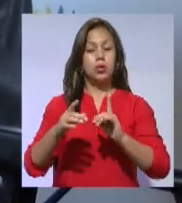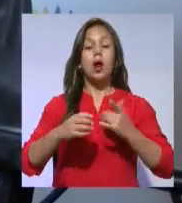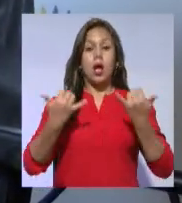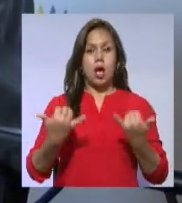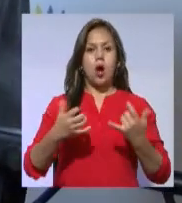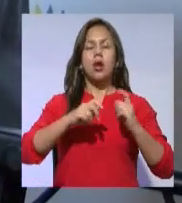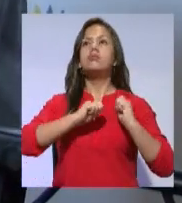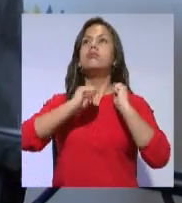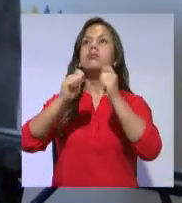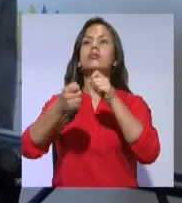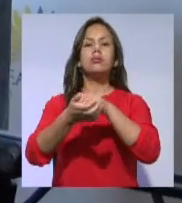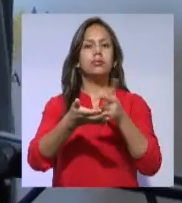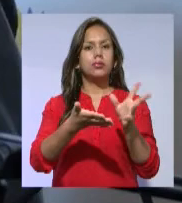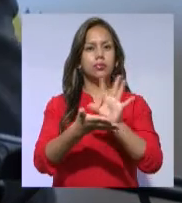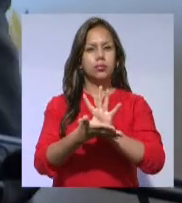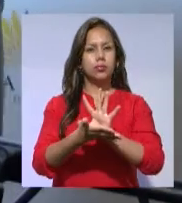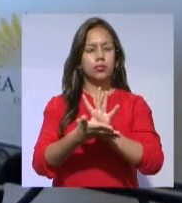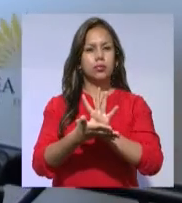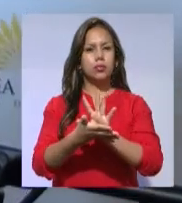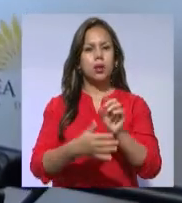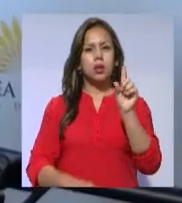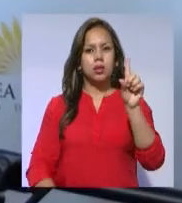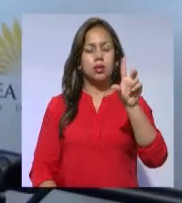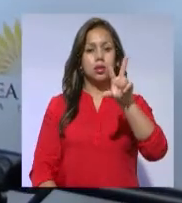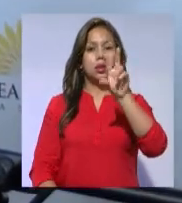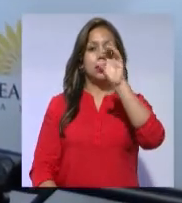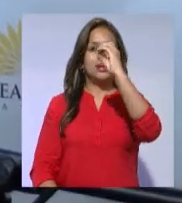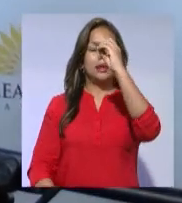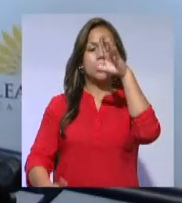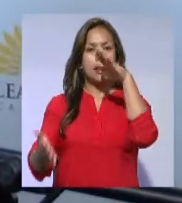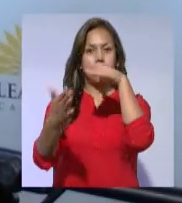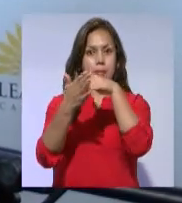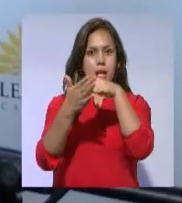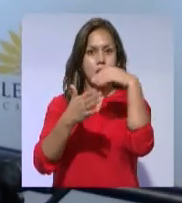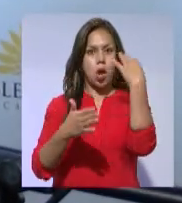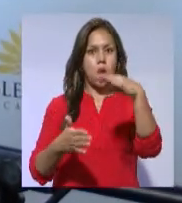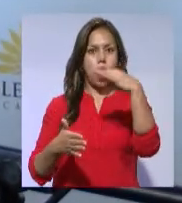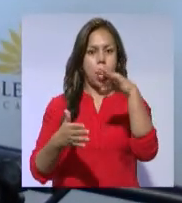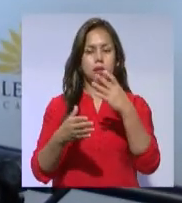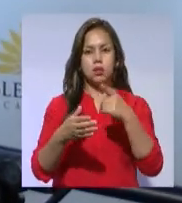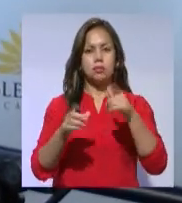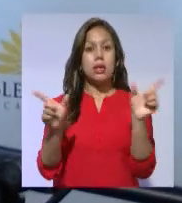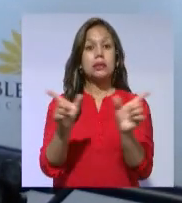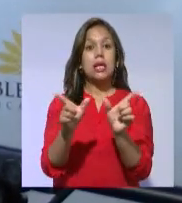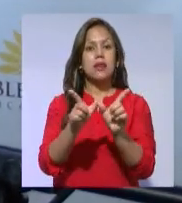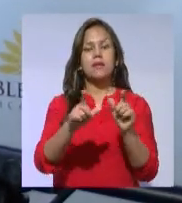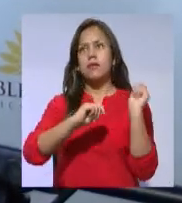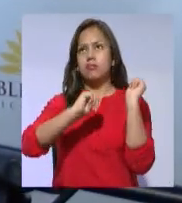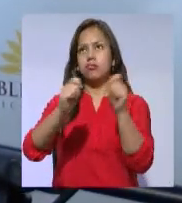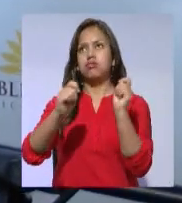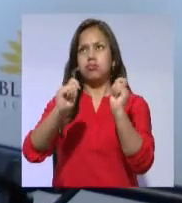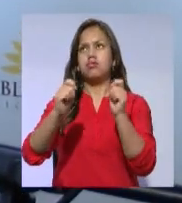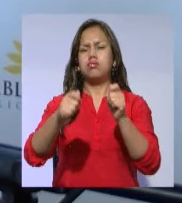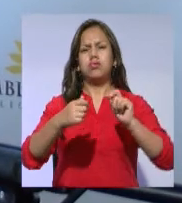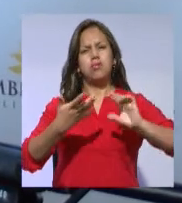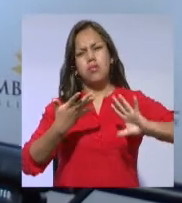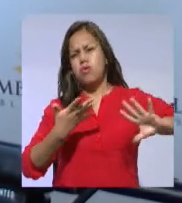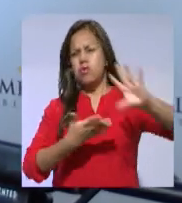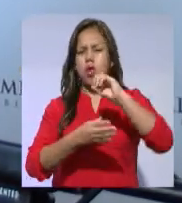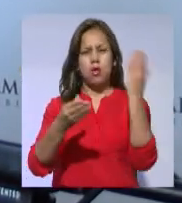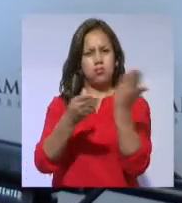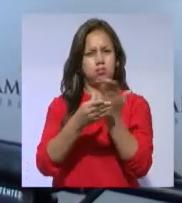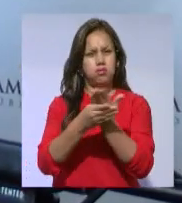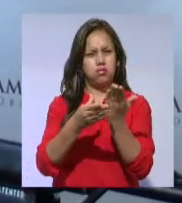asamblea consta de 130 mil hojas certificadas con toda la documentación